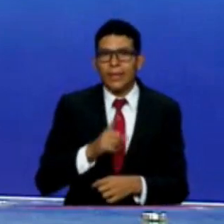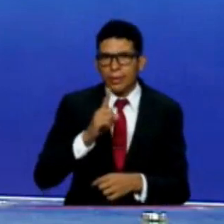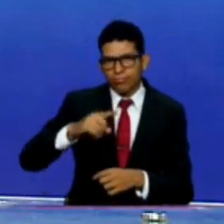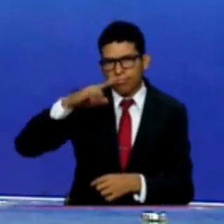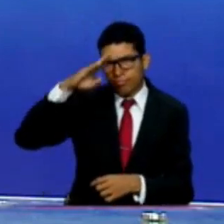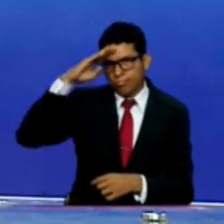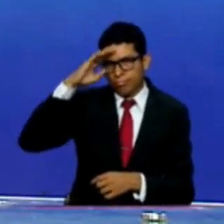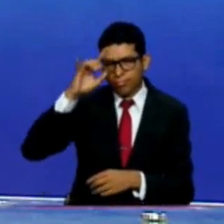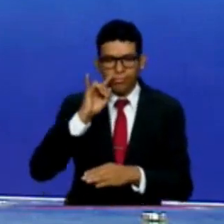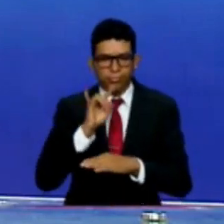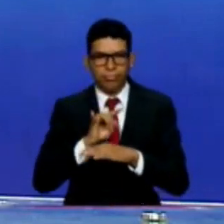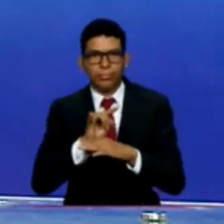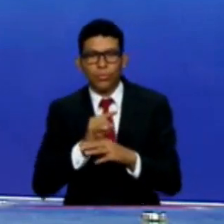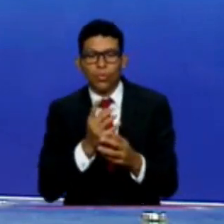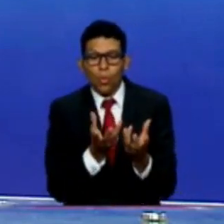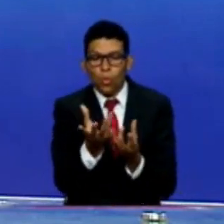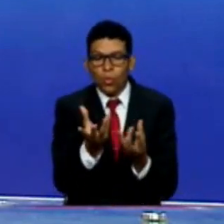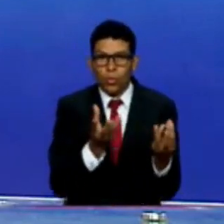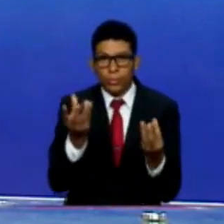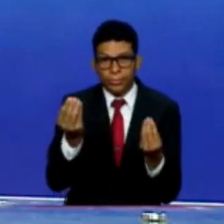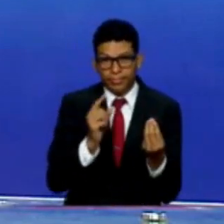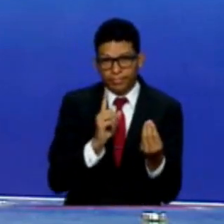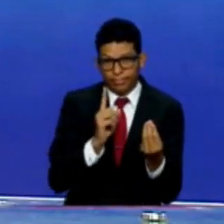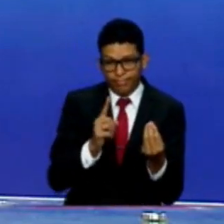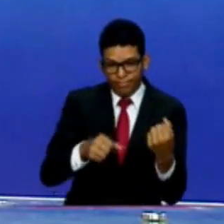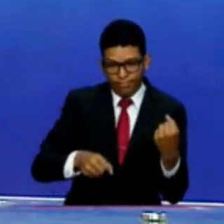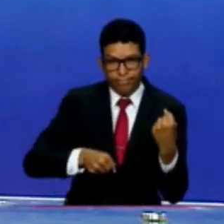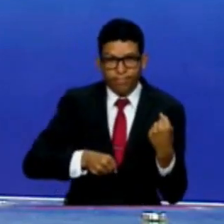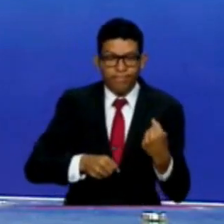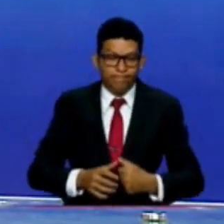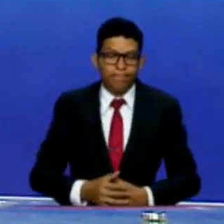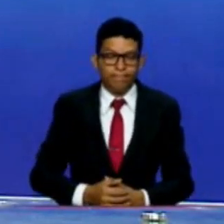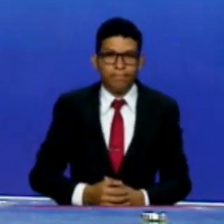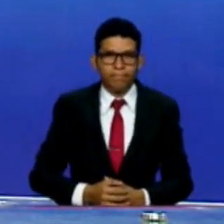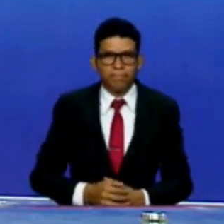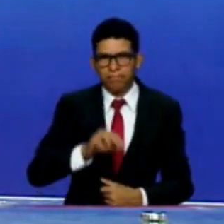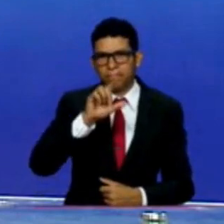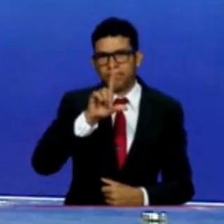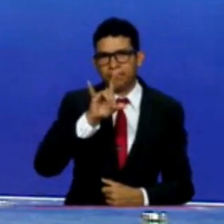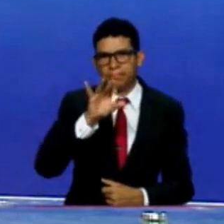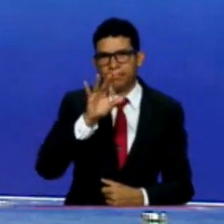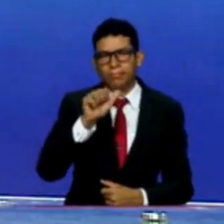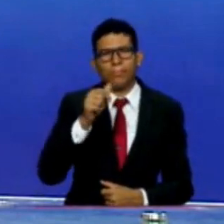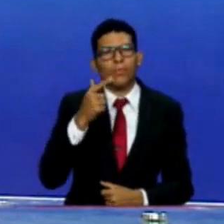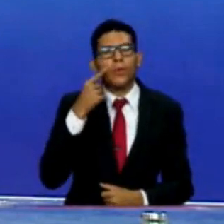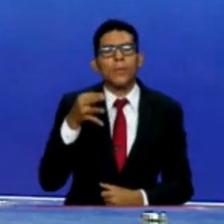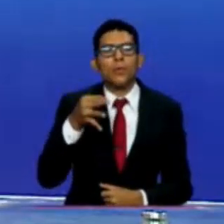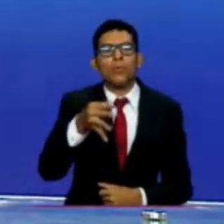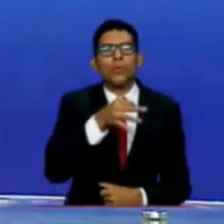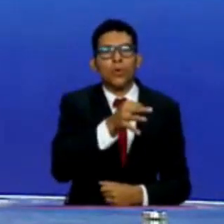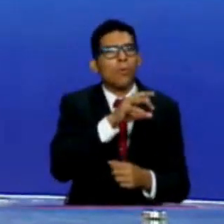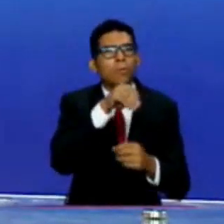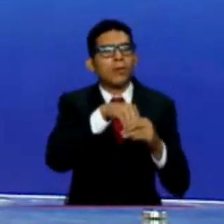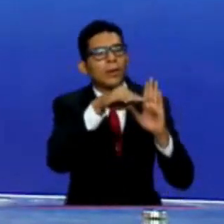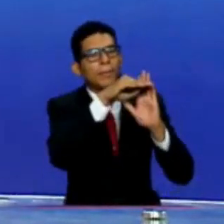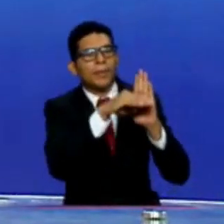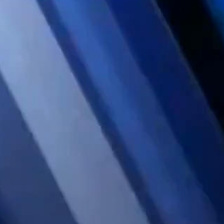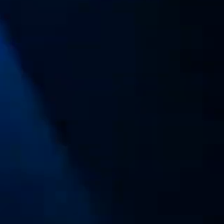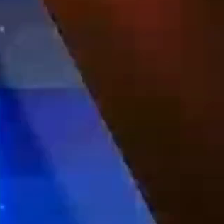de la Fuerza Pública contra bandas criminales y grupos armados ilegales. Luisa Solís, buenas noches. ¿Qué municipios están dentro de la